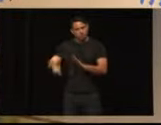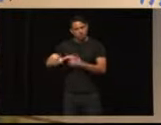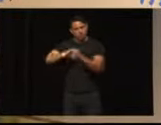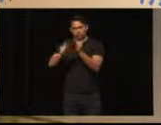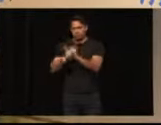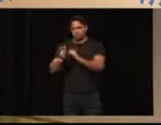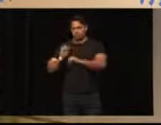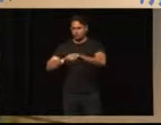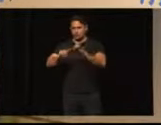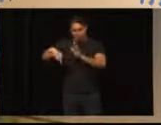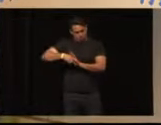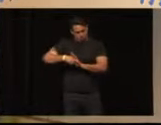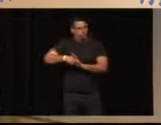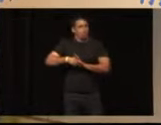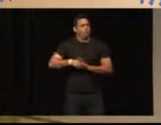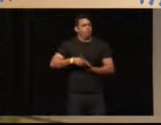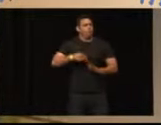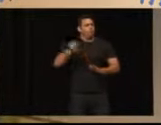formo parte,